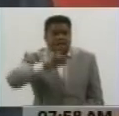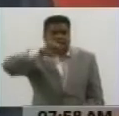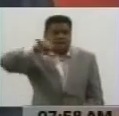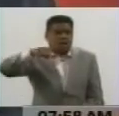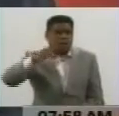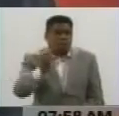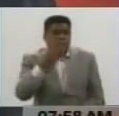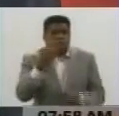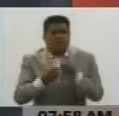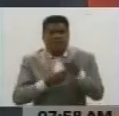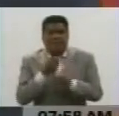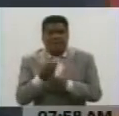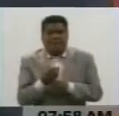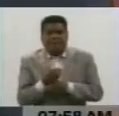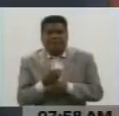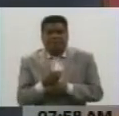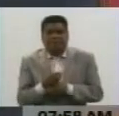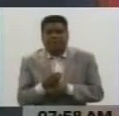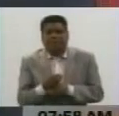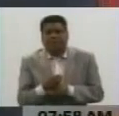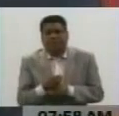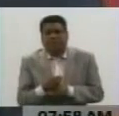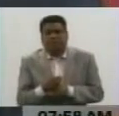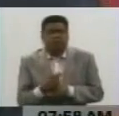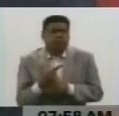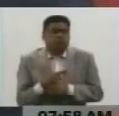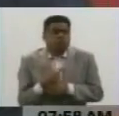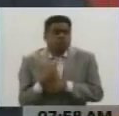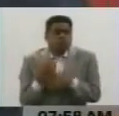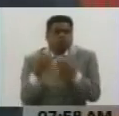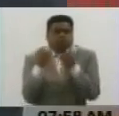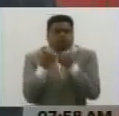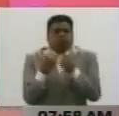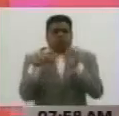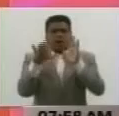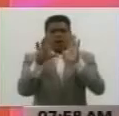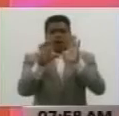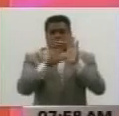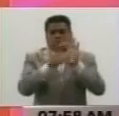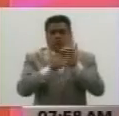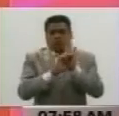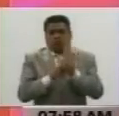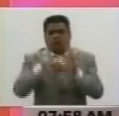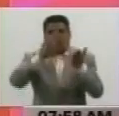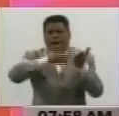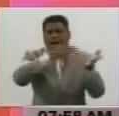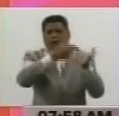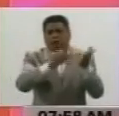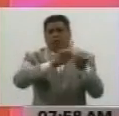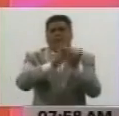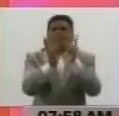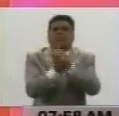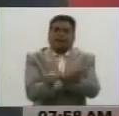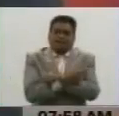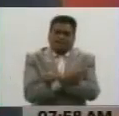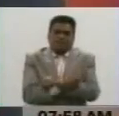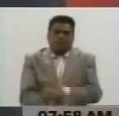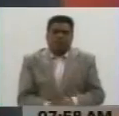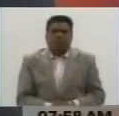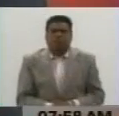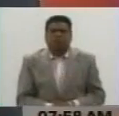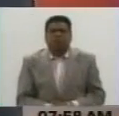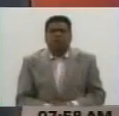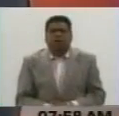que se realizó no estaba ceñida a la norma constitucional y anula esa reforma. Bueno, y mientras los elementos de